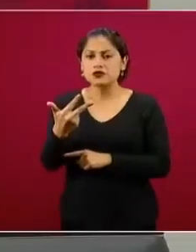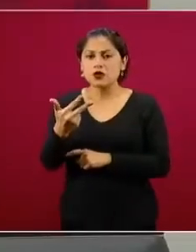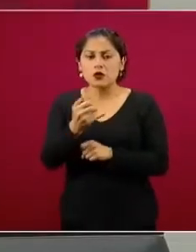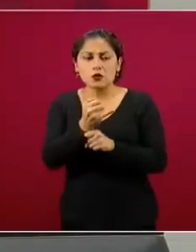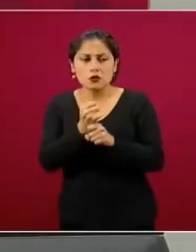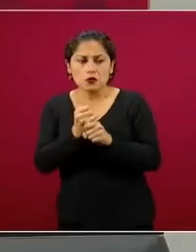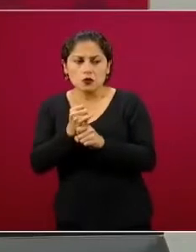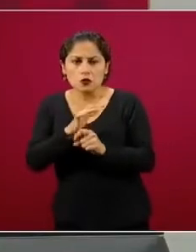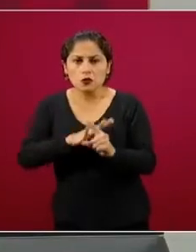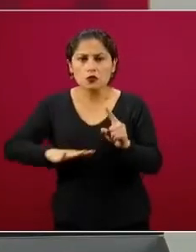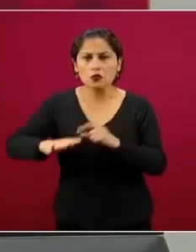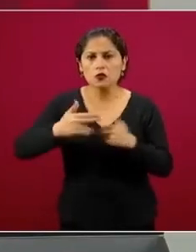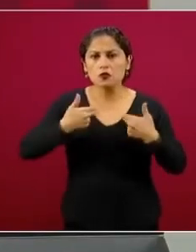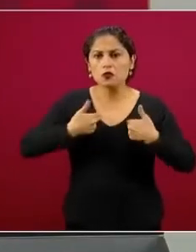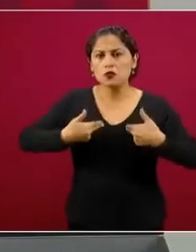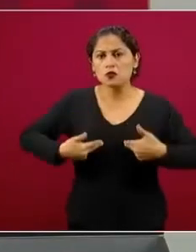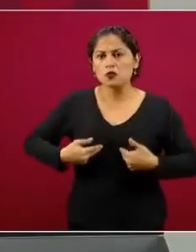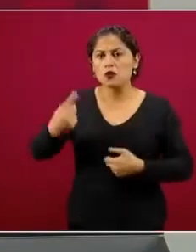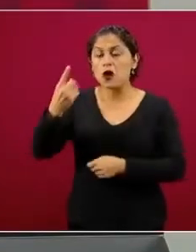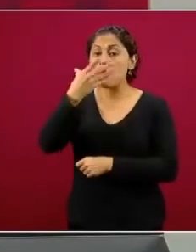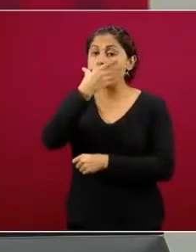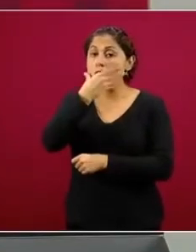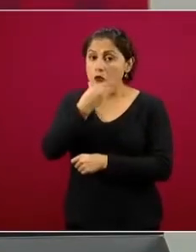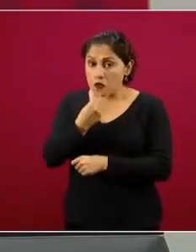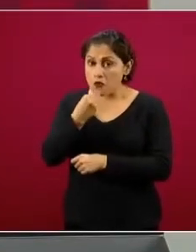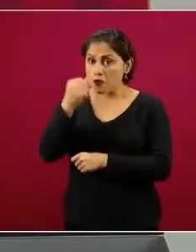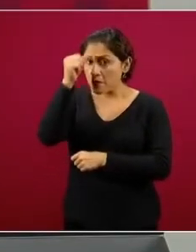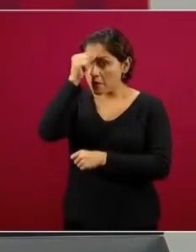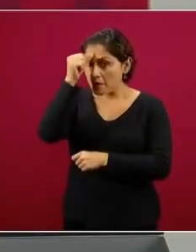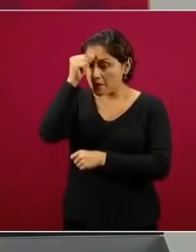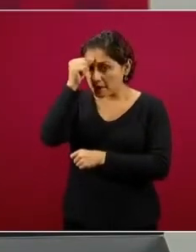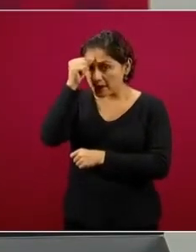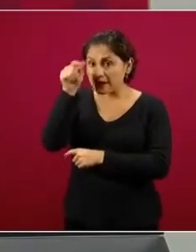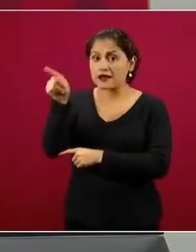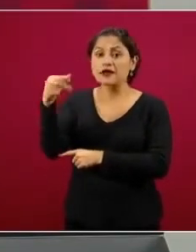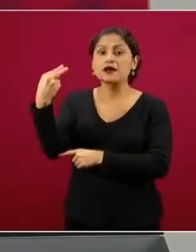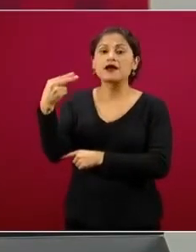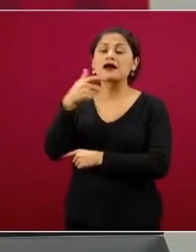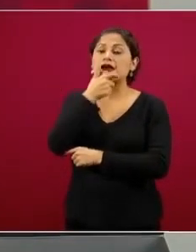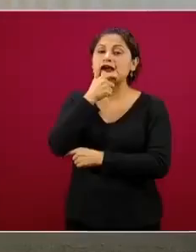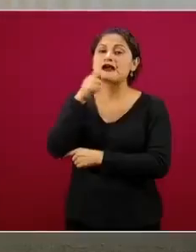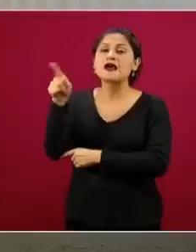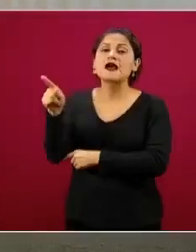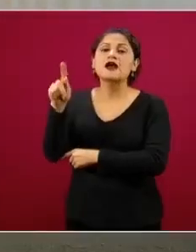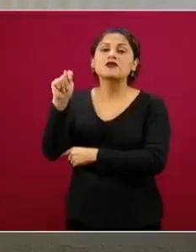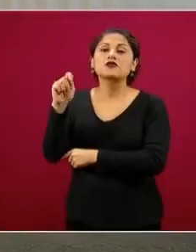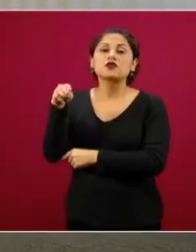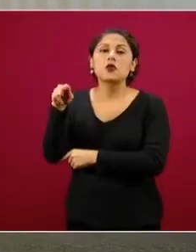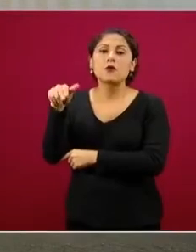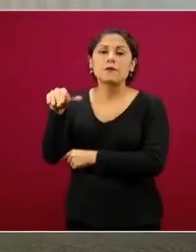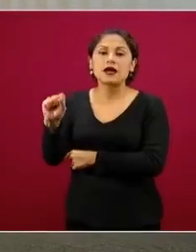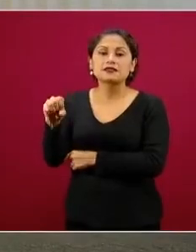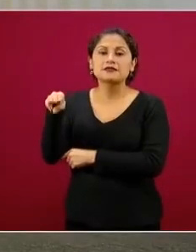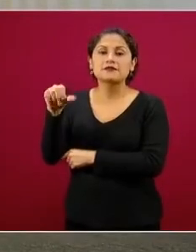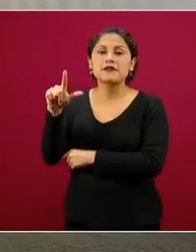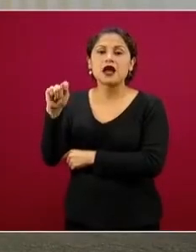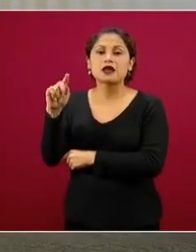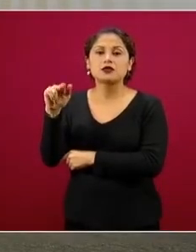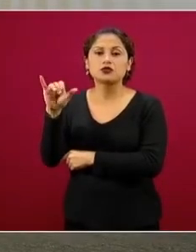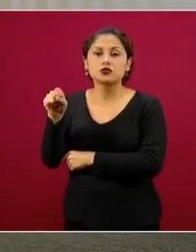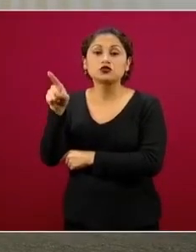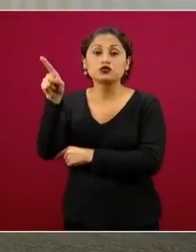y un famoso clérigo británico, Thomas Robert Malthus, describió lo que hoy se conoce